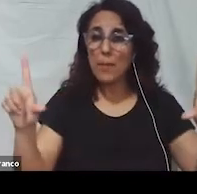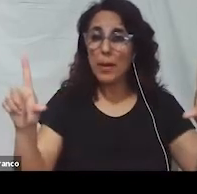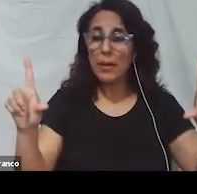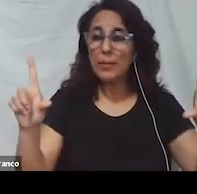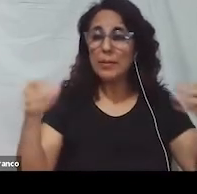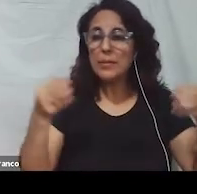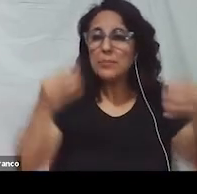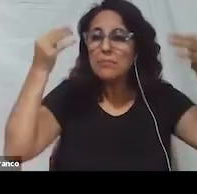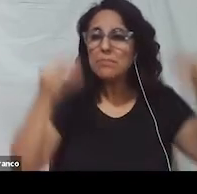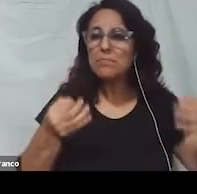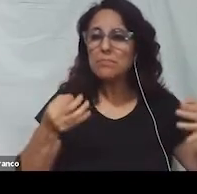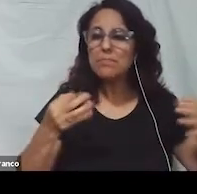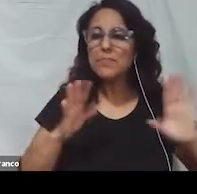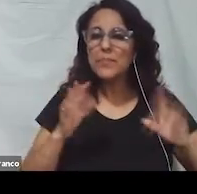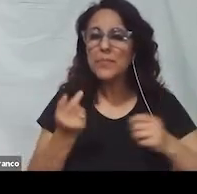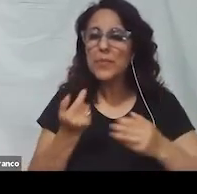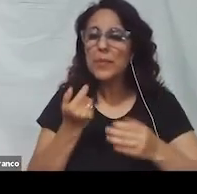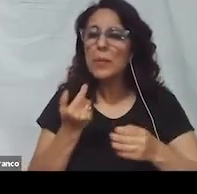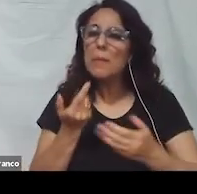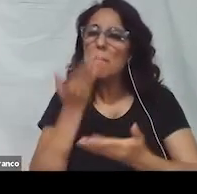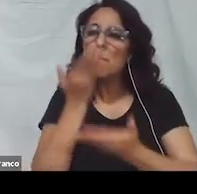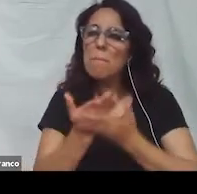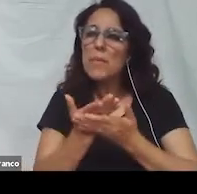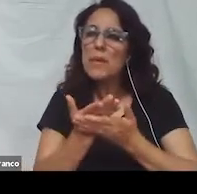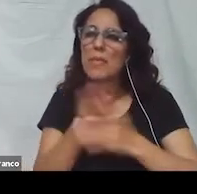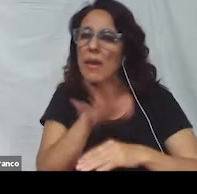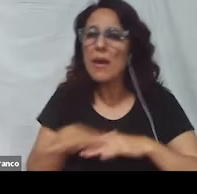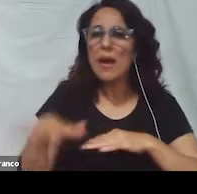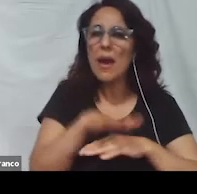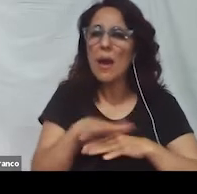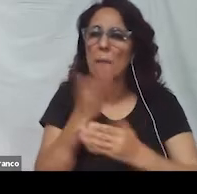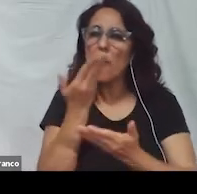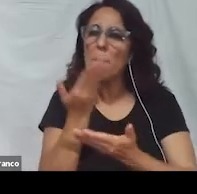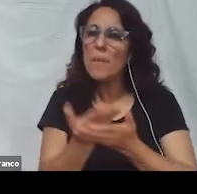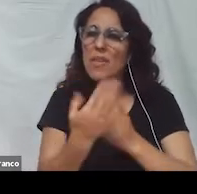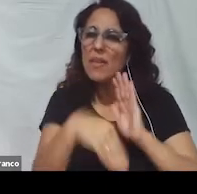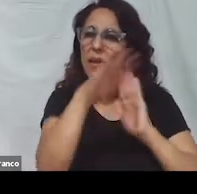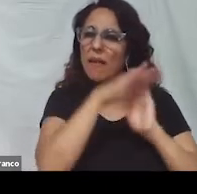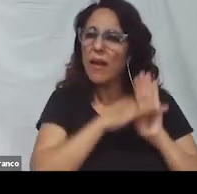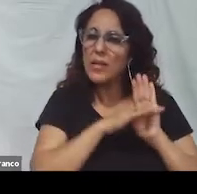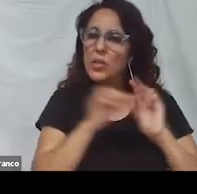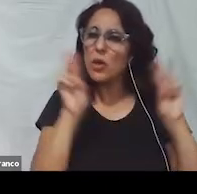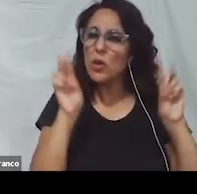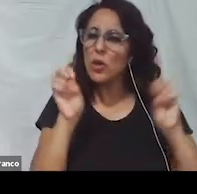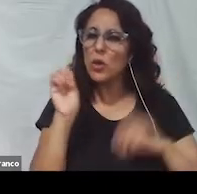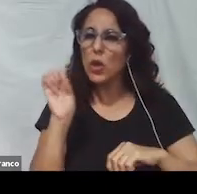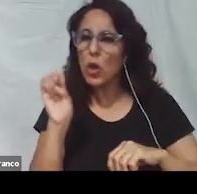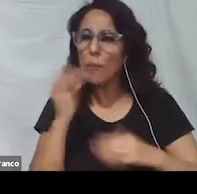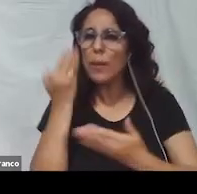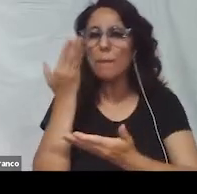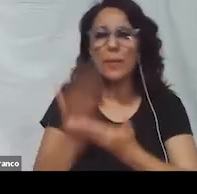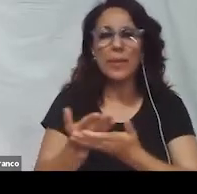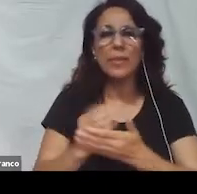pantalla, se ve que explícitamente se menciona campo requerido, en este caso en paréntesis, ¿no? Por ejemplo, nombre, en